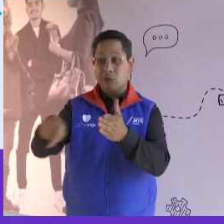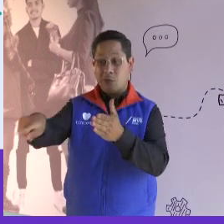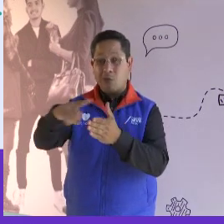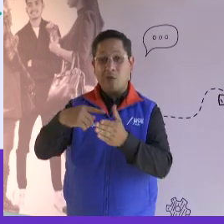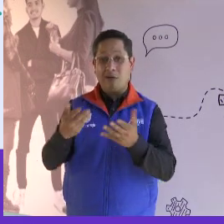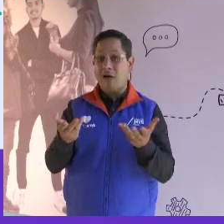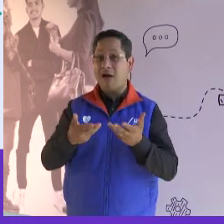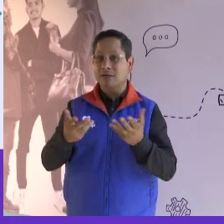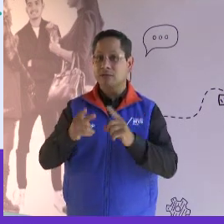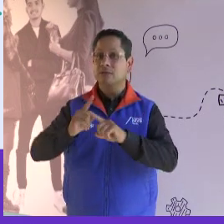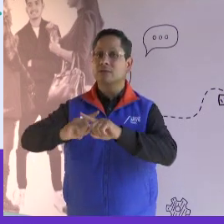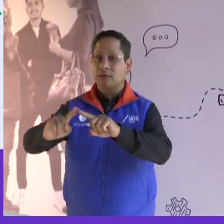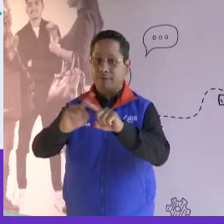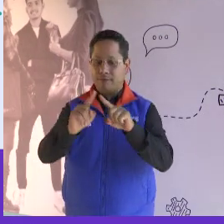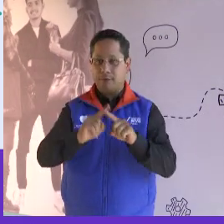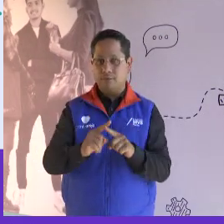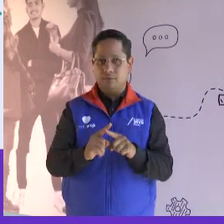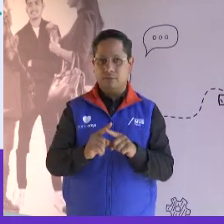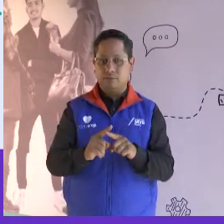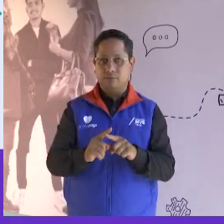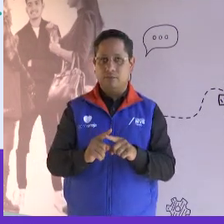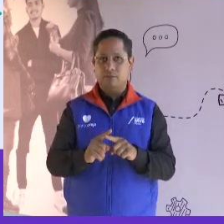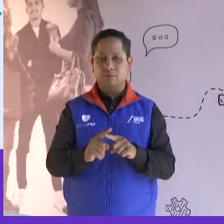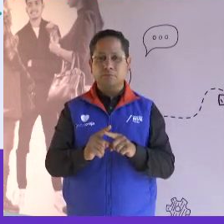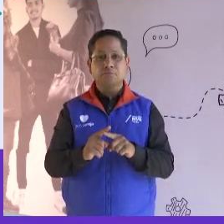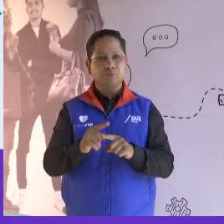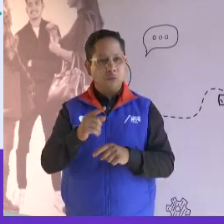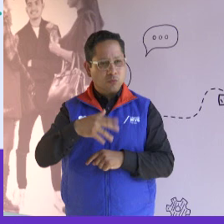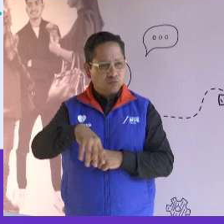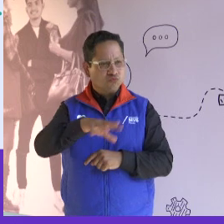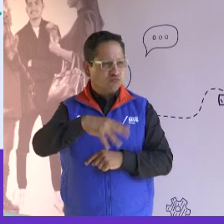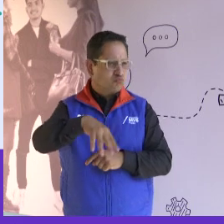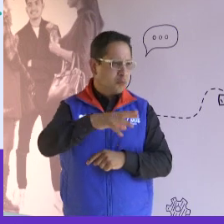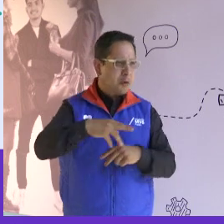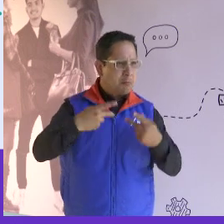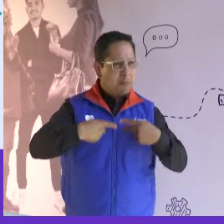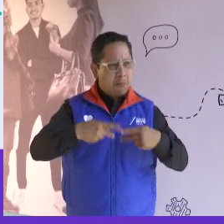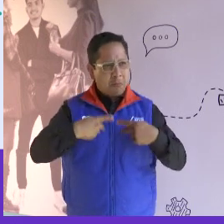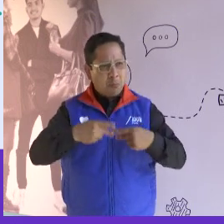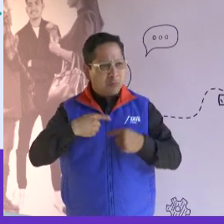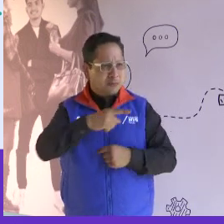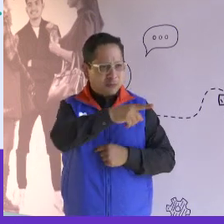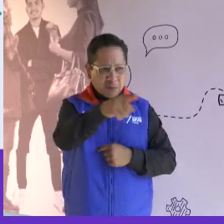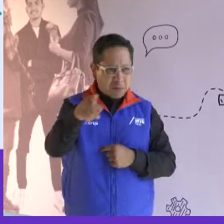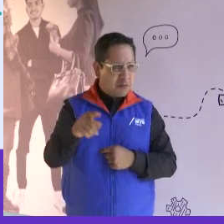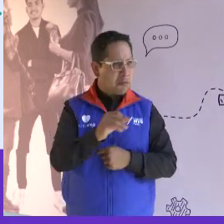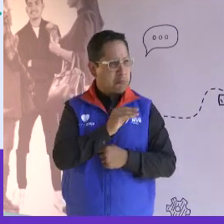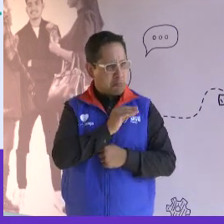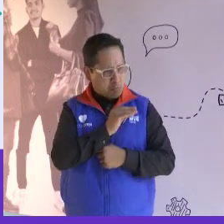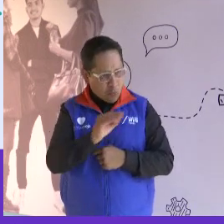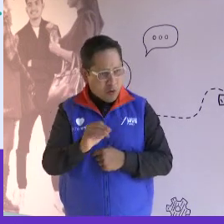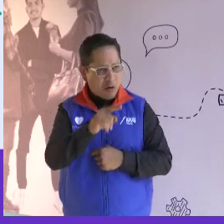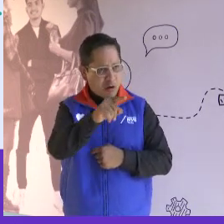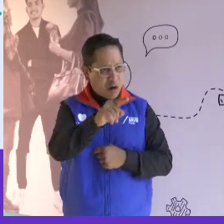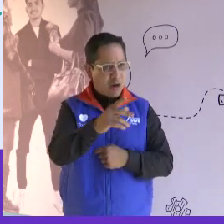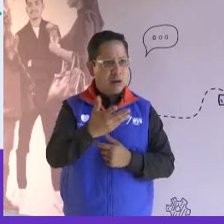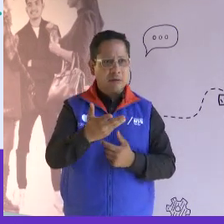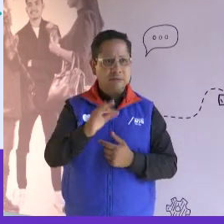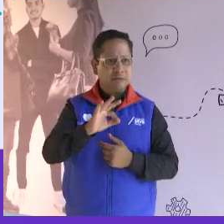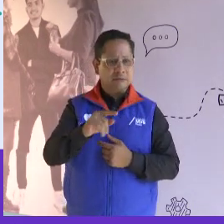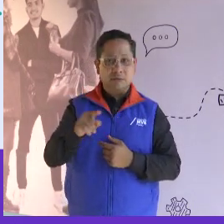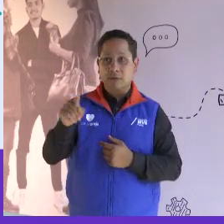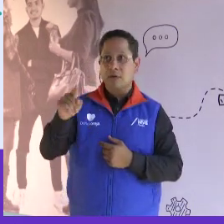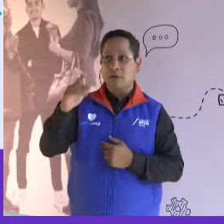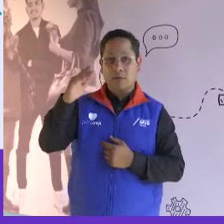diversas. Entonces, creo que hay que buscar campeones, hay que irlos a buscar, como bien dice Luis, no irse a las